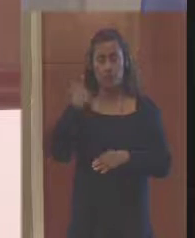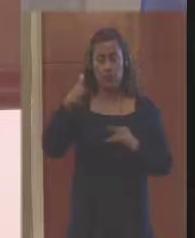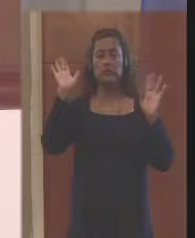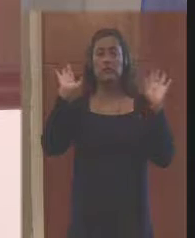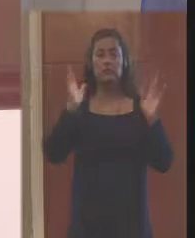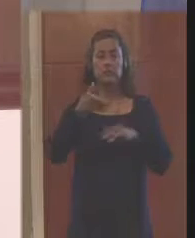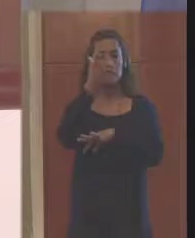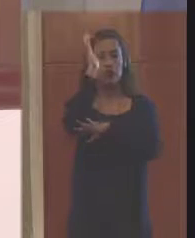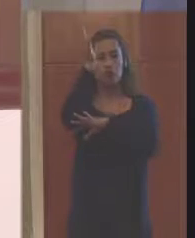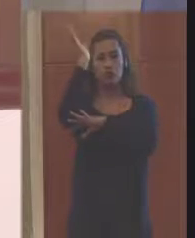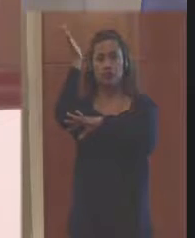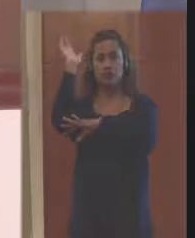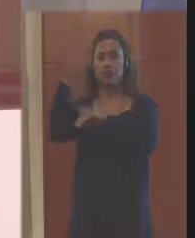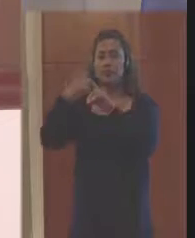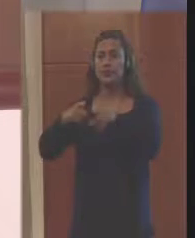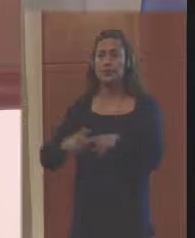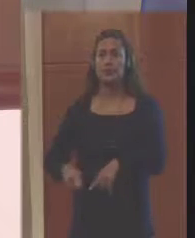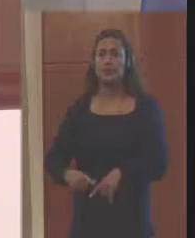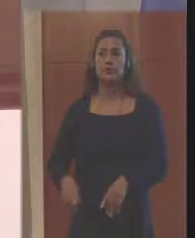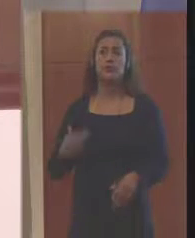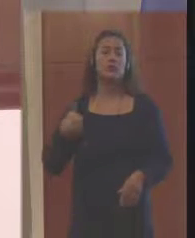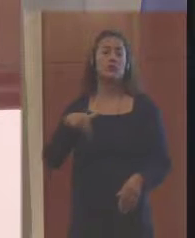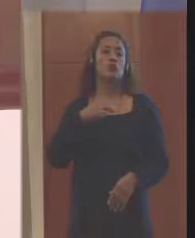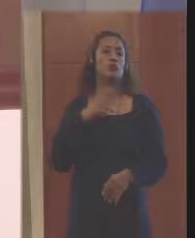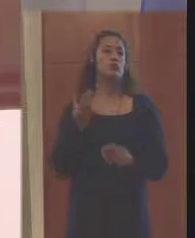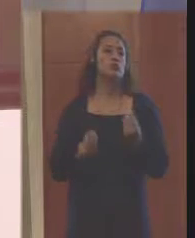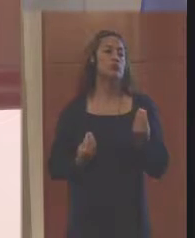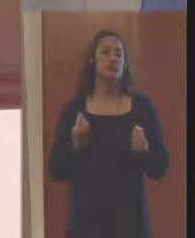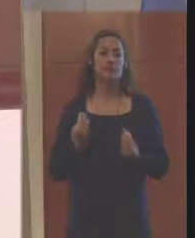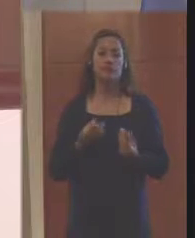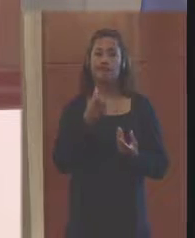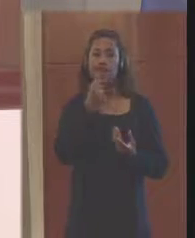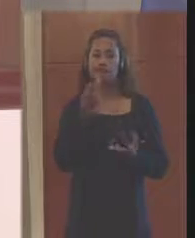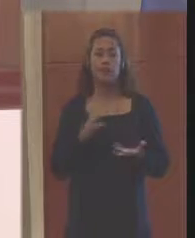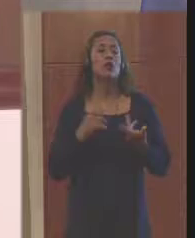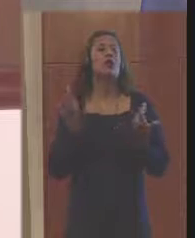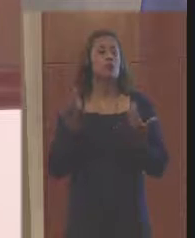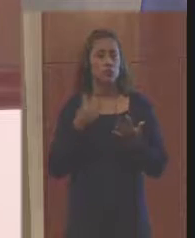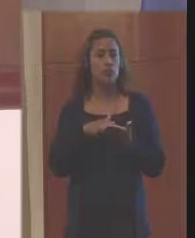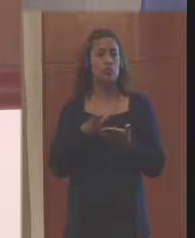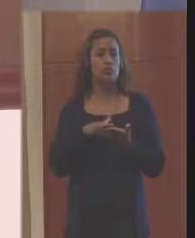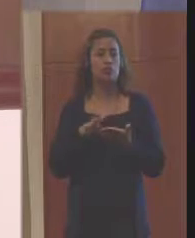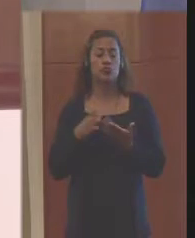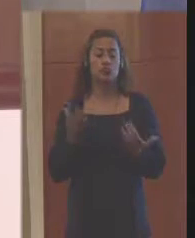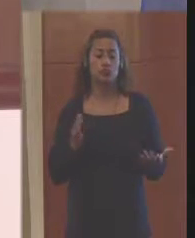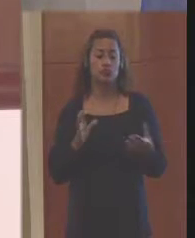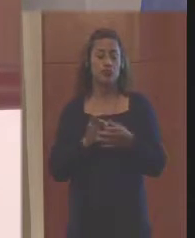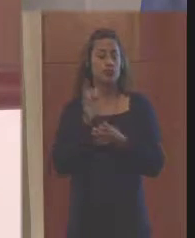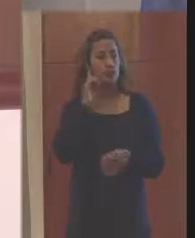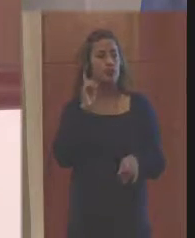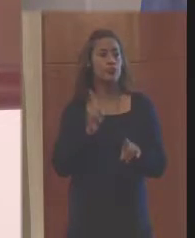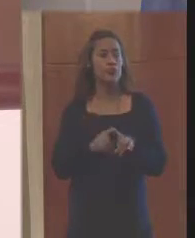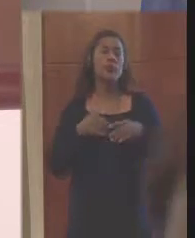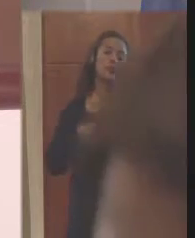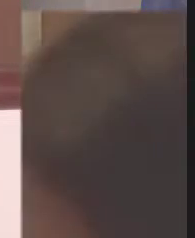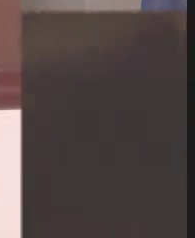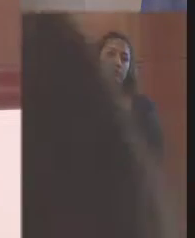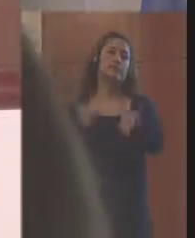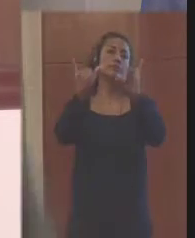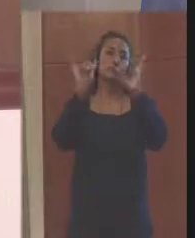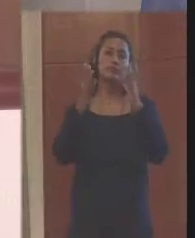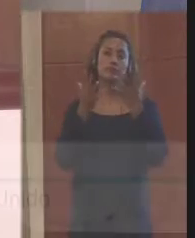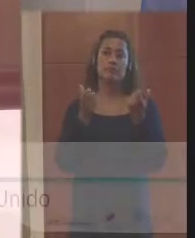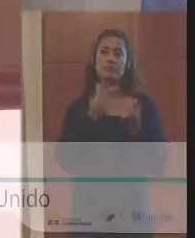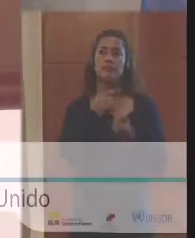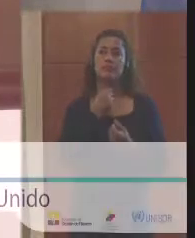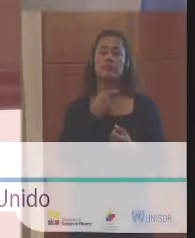la UNISDR y que somos socios ya hace mucho tiempo y queremos seguir así por mucho más.